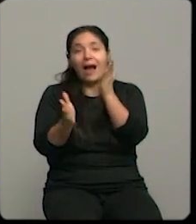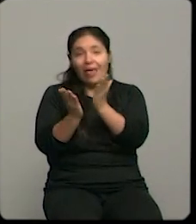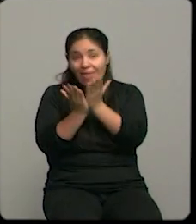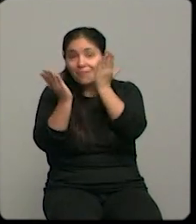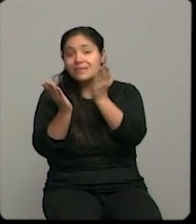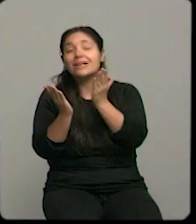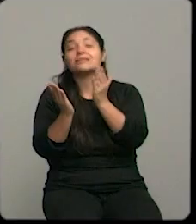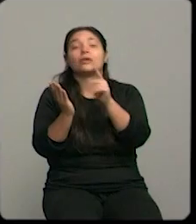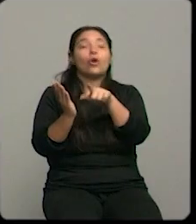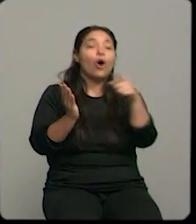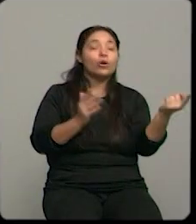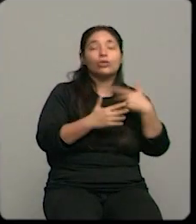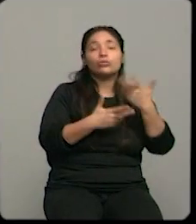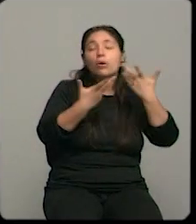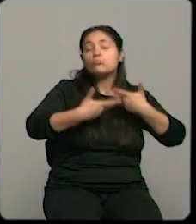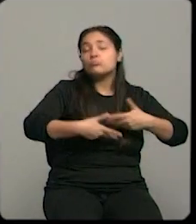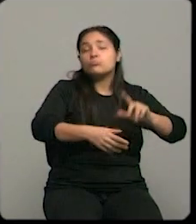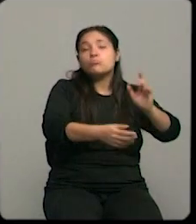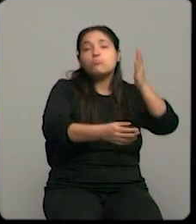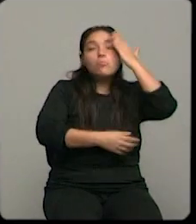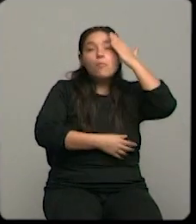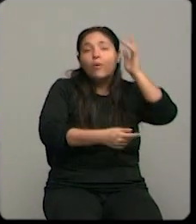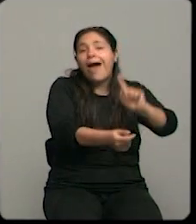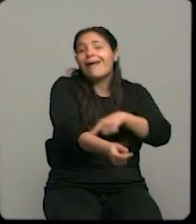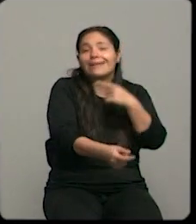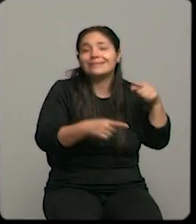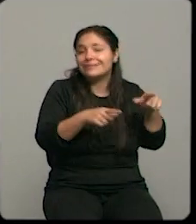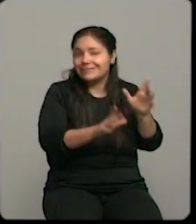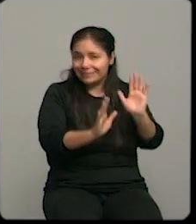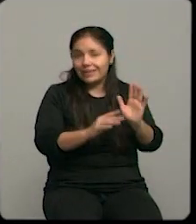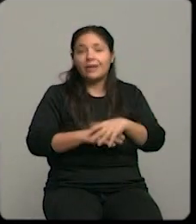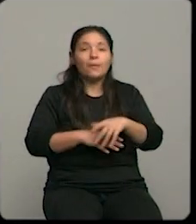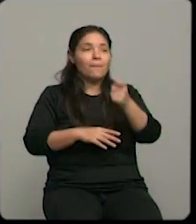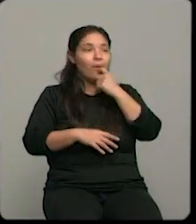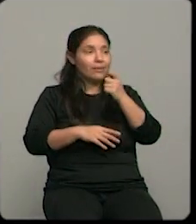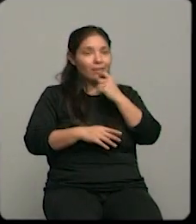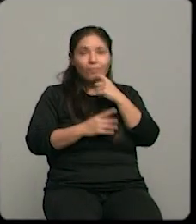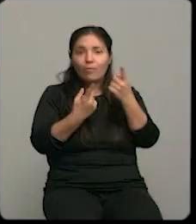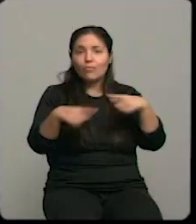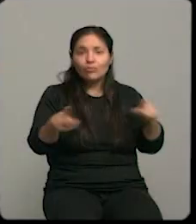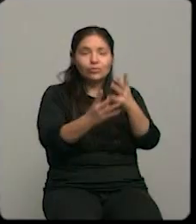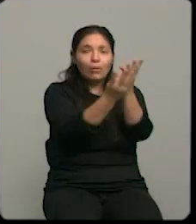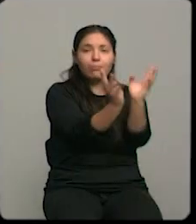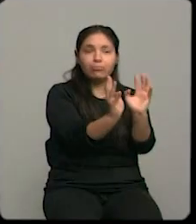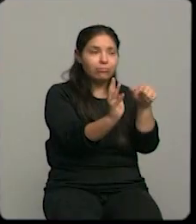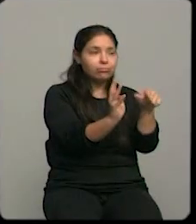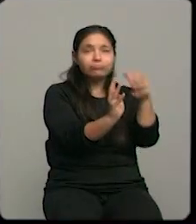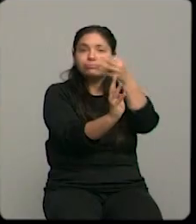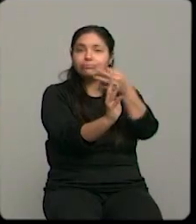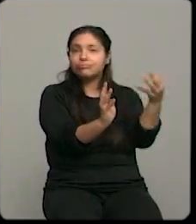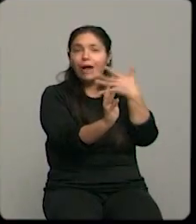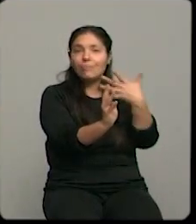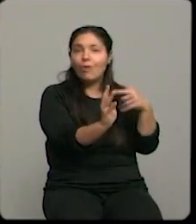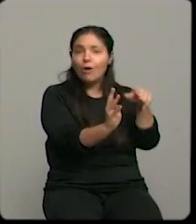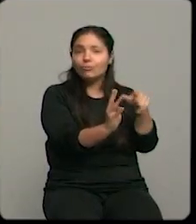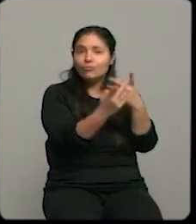populares. Claro. ¿No? Arreglos de música popular que los ves tocados por una orquesta y dices, ¡qué maravilla! La esencia está. Sigue